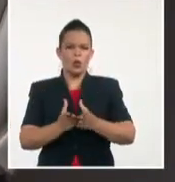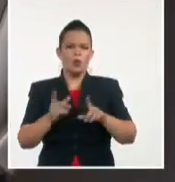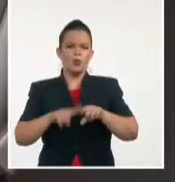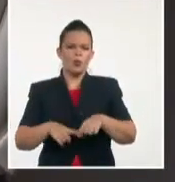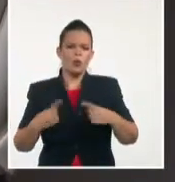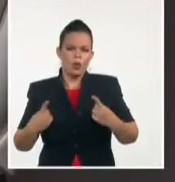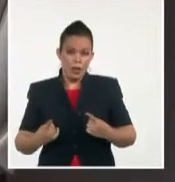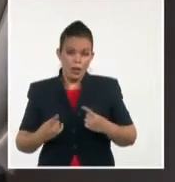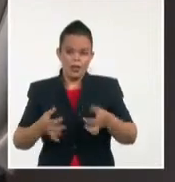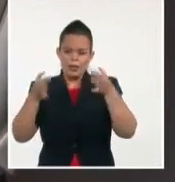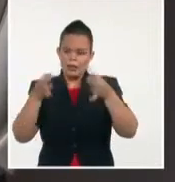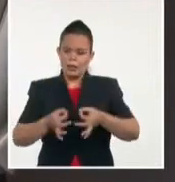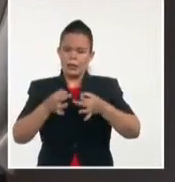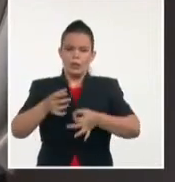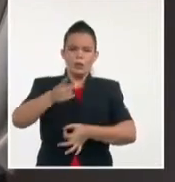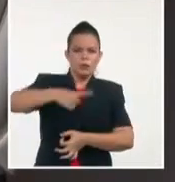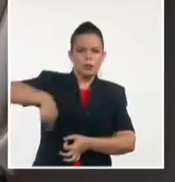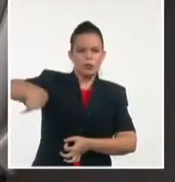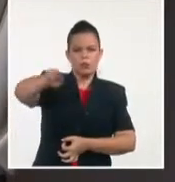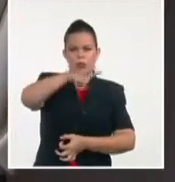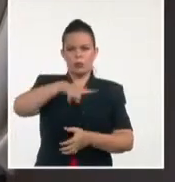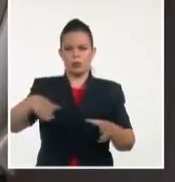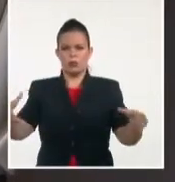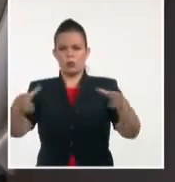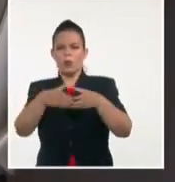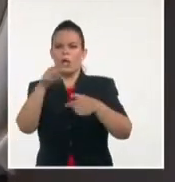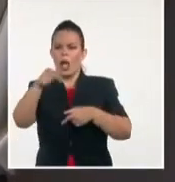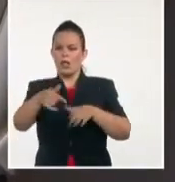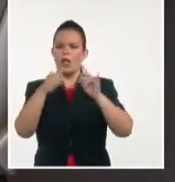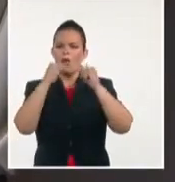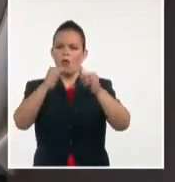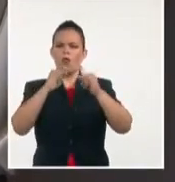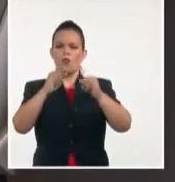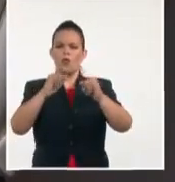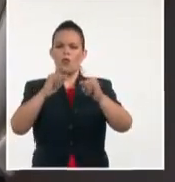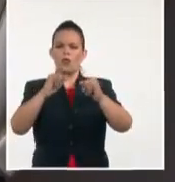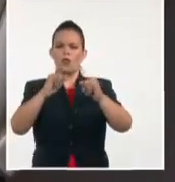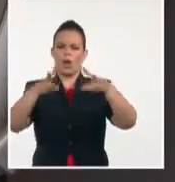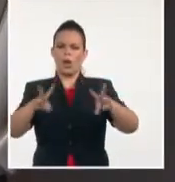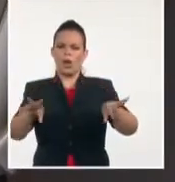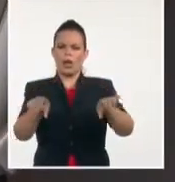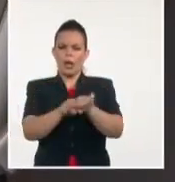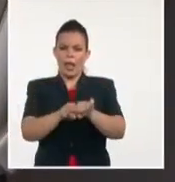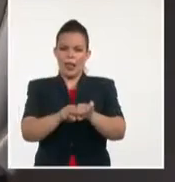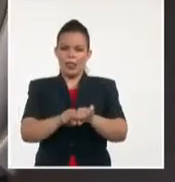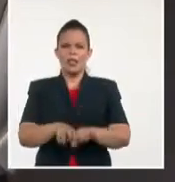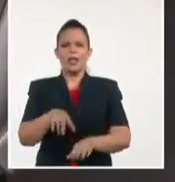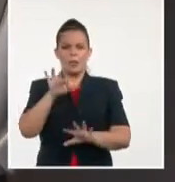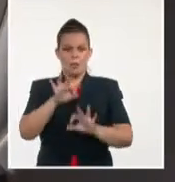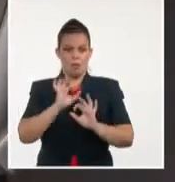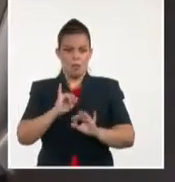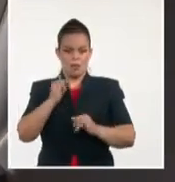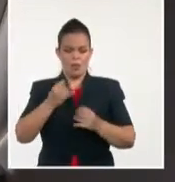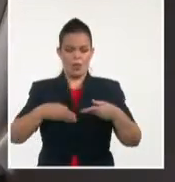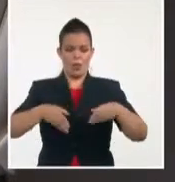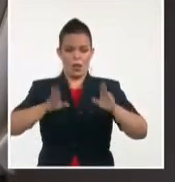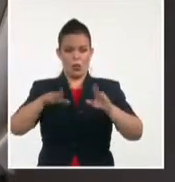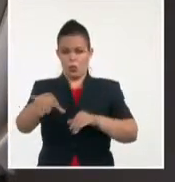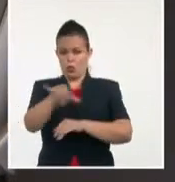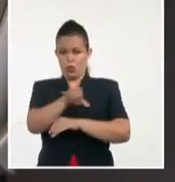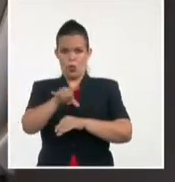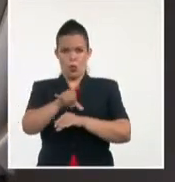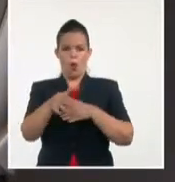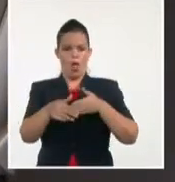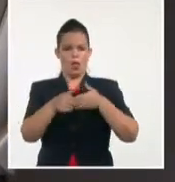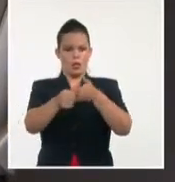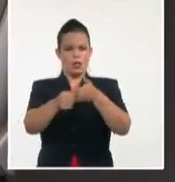estuvieron ustedes presentes en las redes. No solo, incluso desde el instituto, que fue el guía, ¿no?, en todo este trabajo, y además con